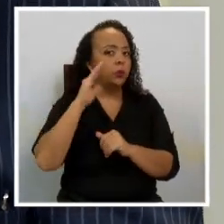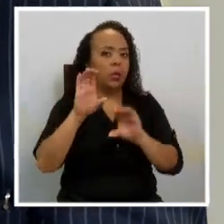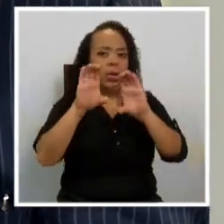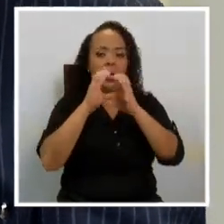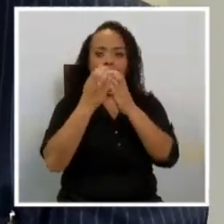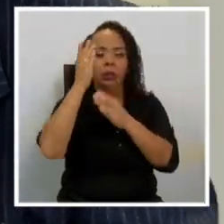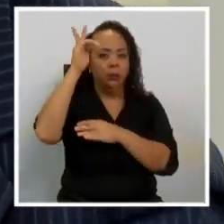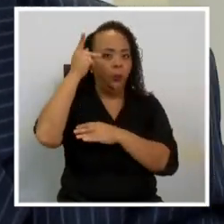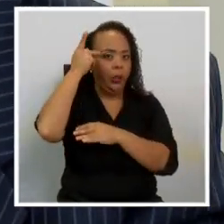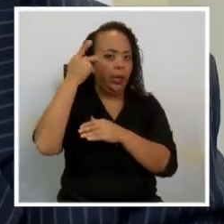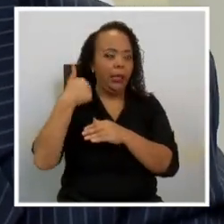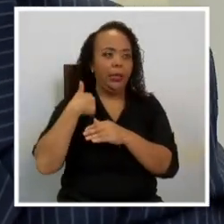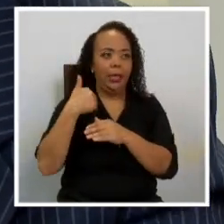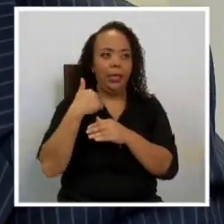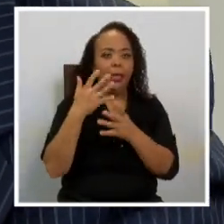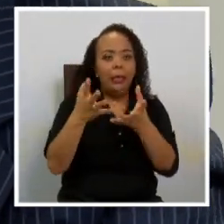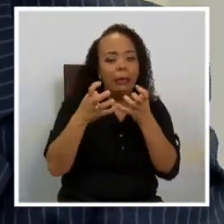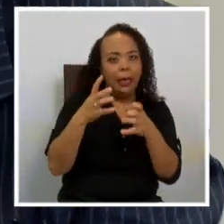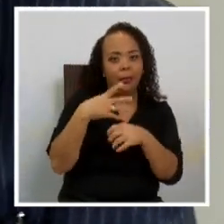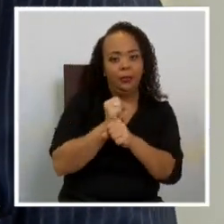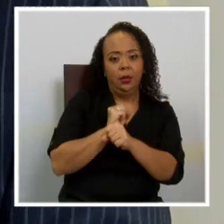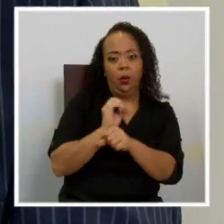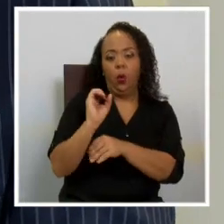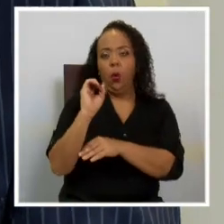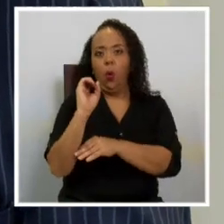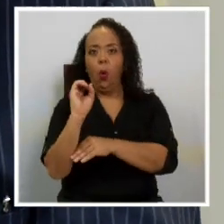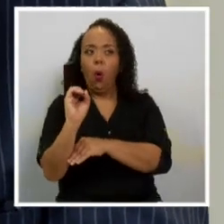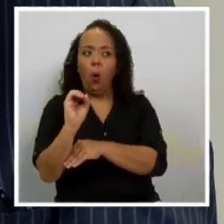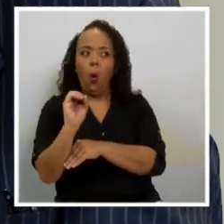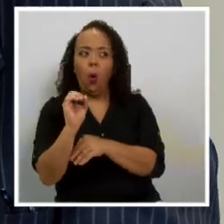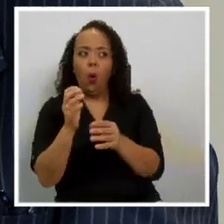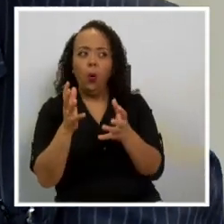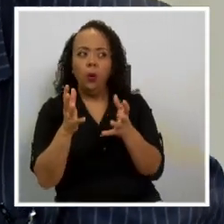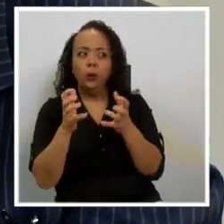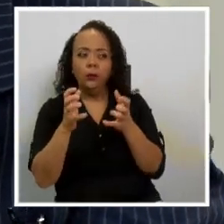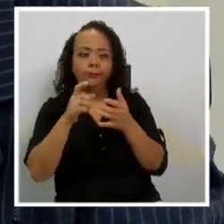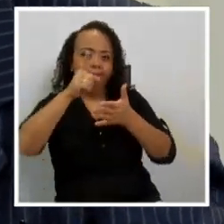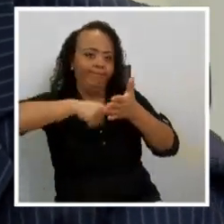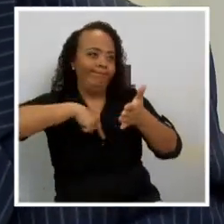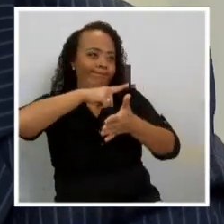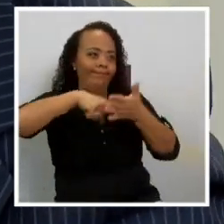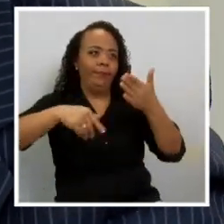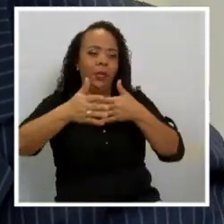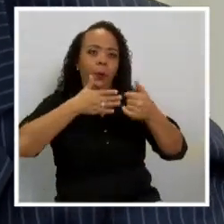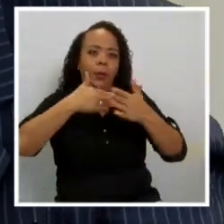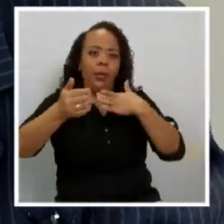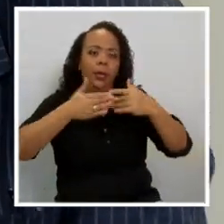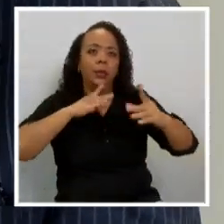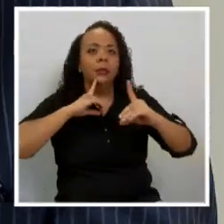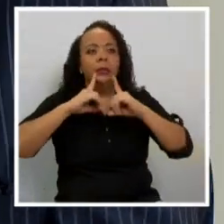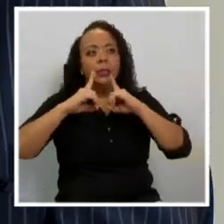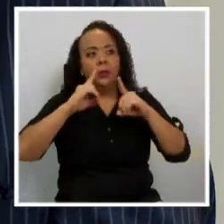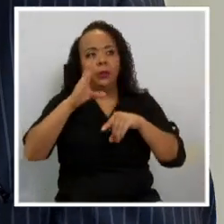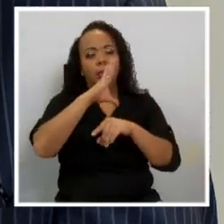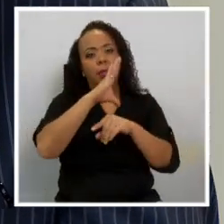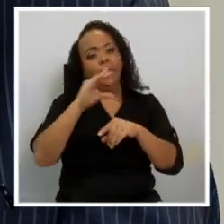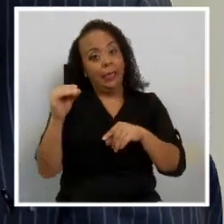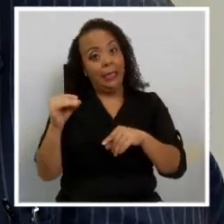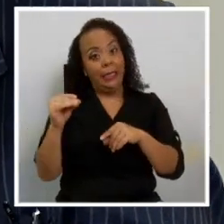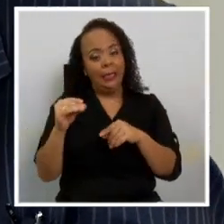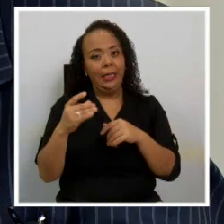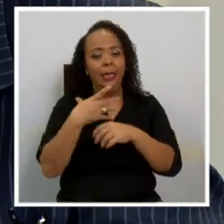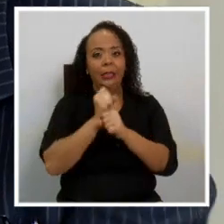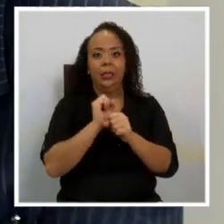tiene la intención de hacerlo o la intención es eliminar cualquier tipo de diálogo y recurrir más bien